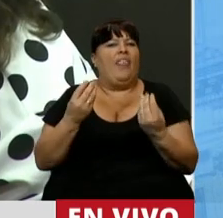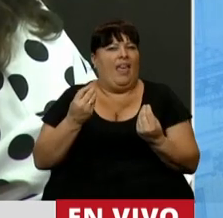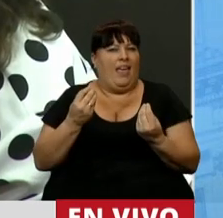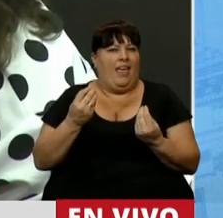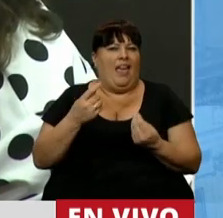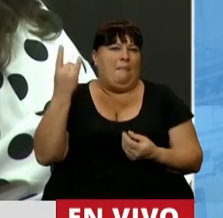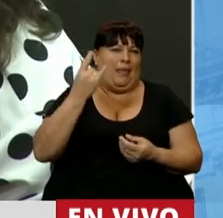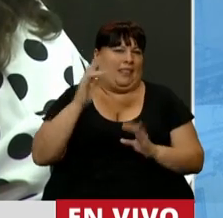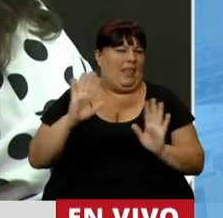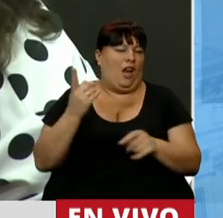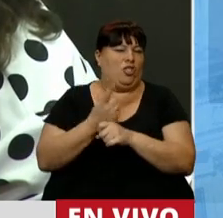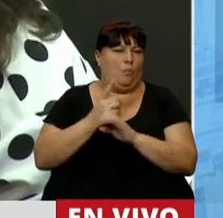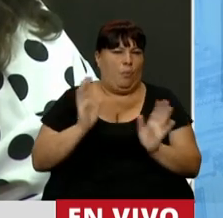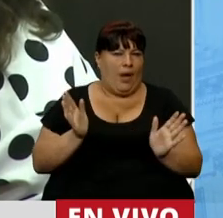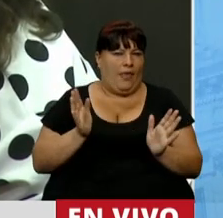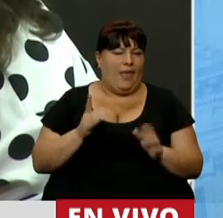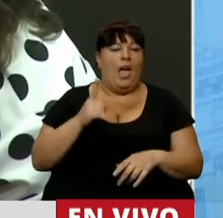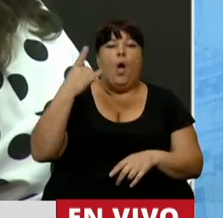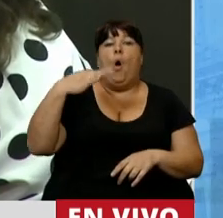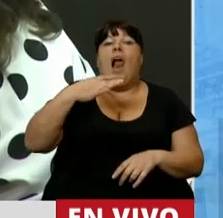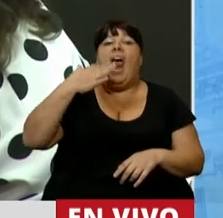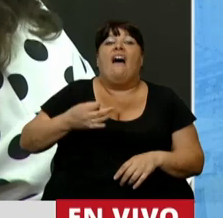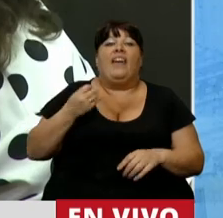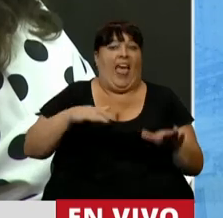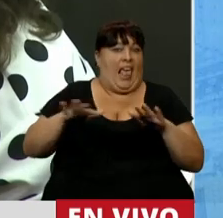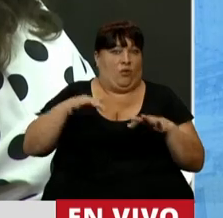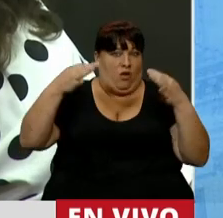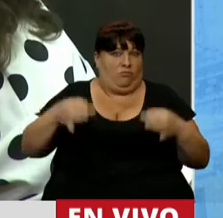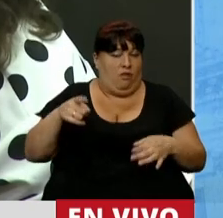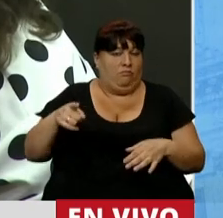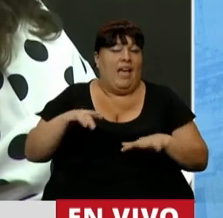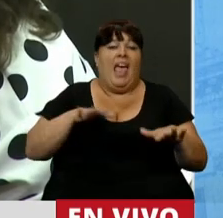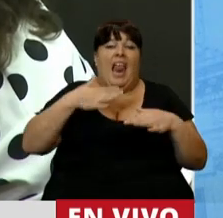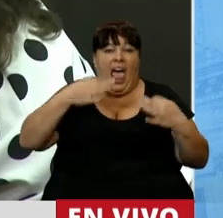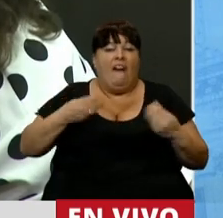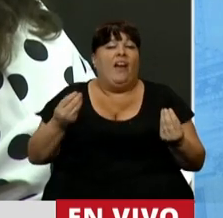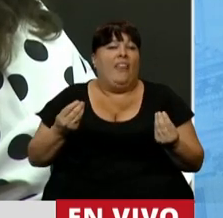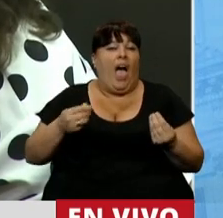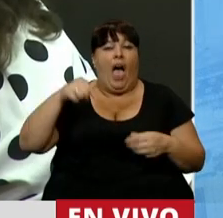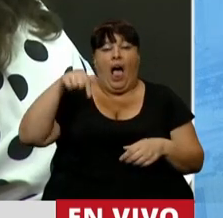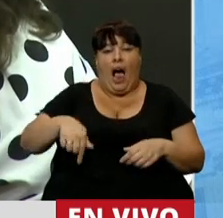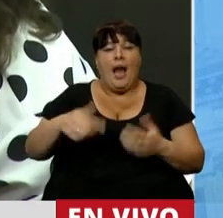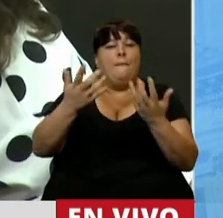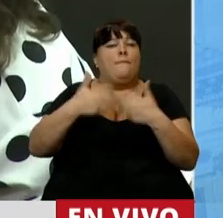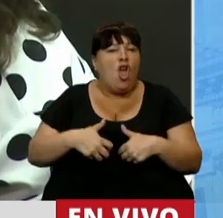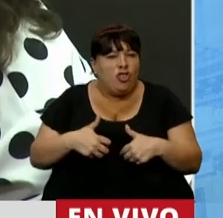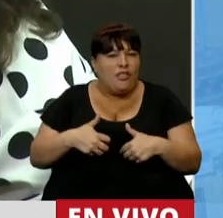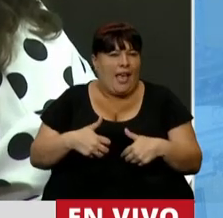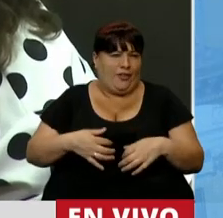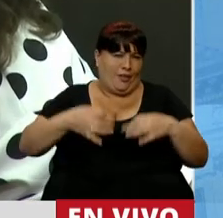es faltar a la verdad. Y como la única verdad es la realidad es que hoy estamos frente a un proyecto